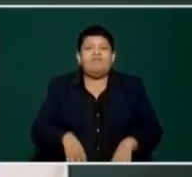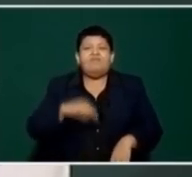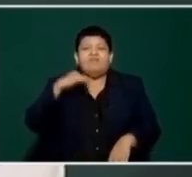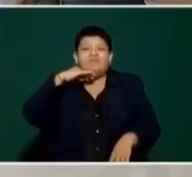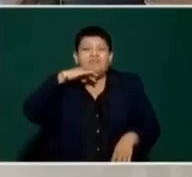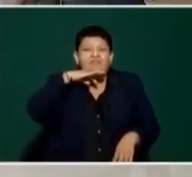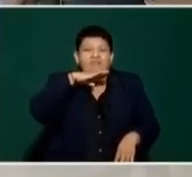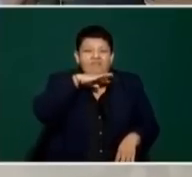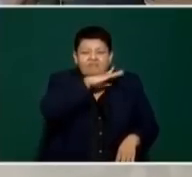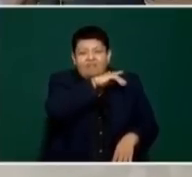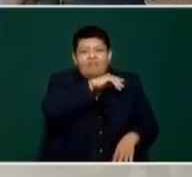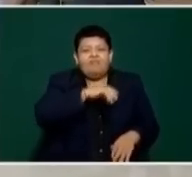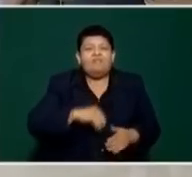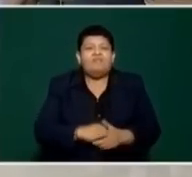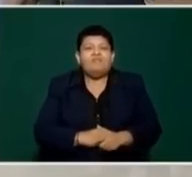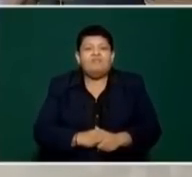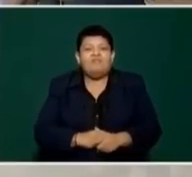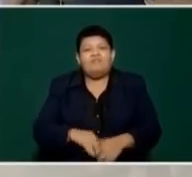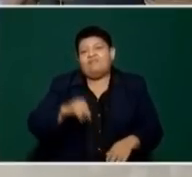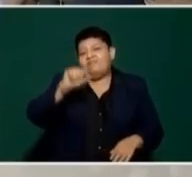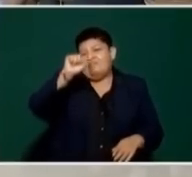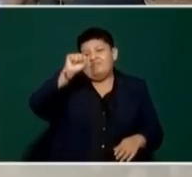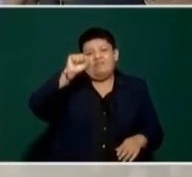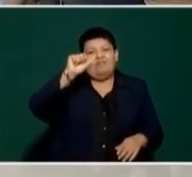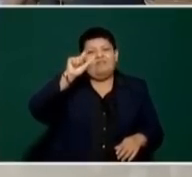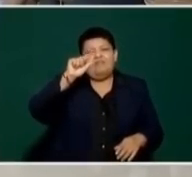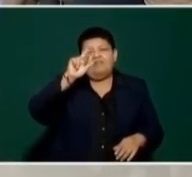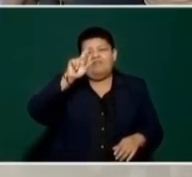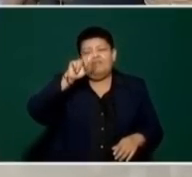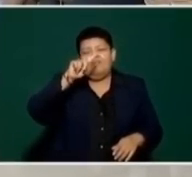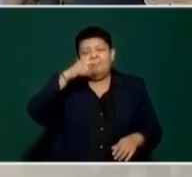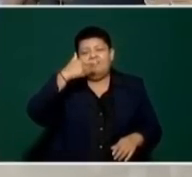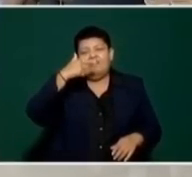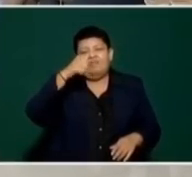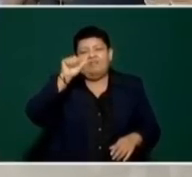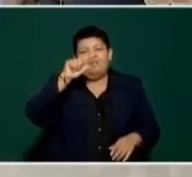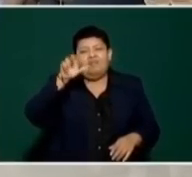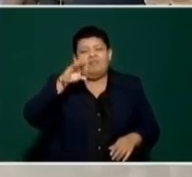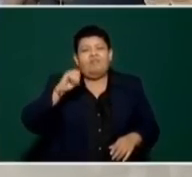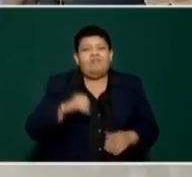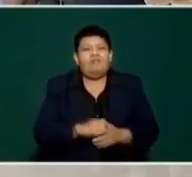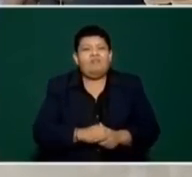Y el sargazo significa recoger